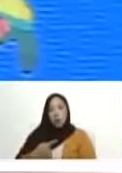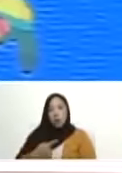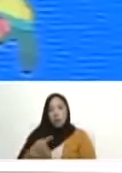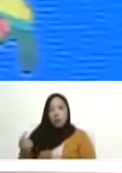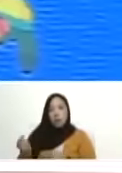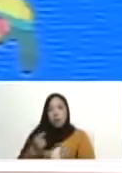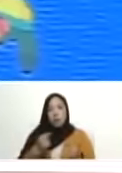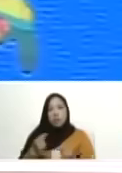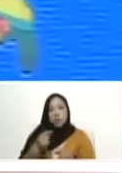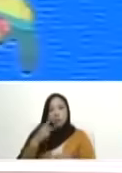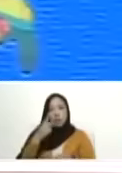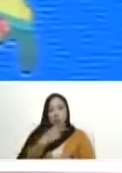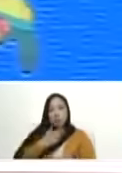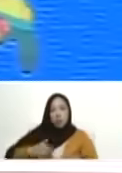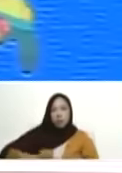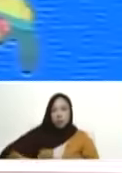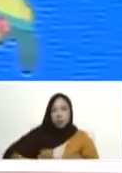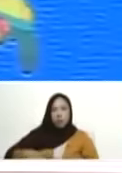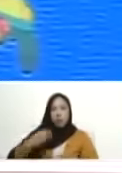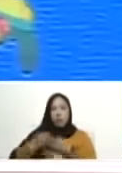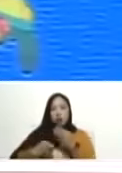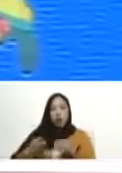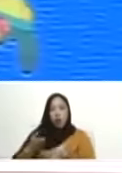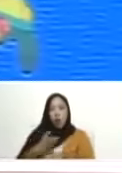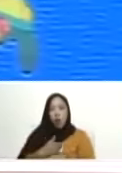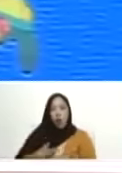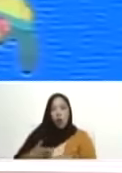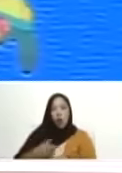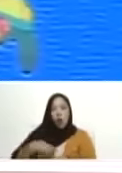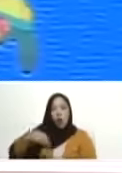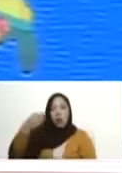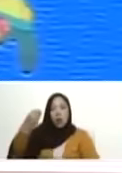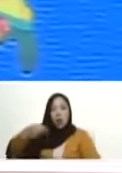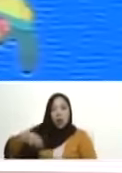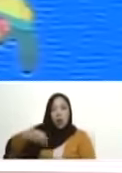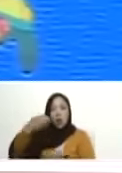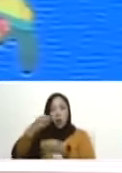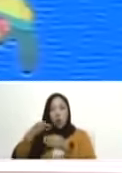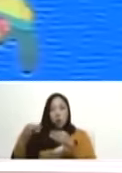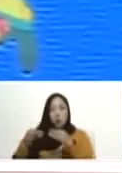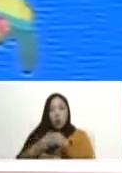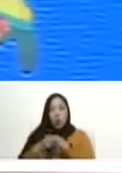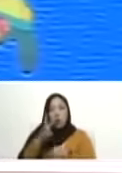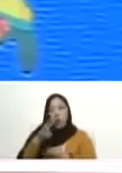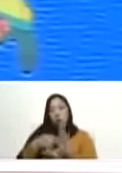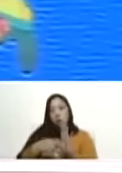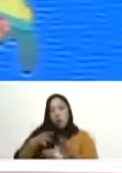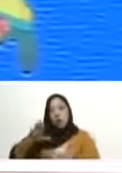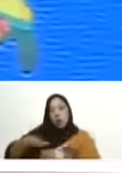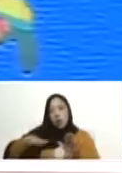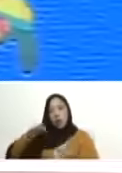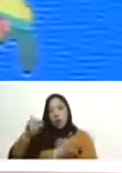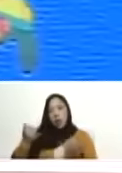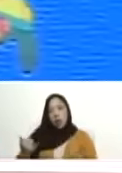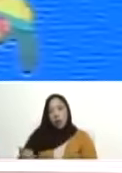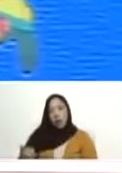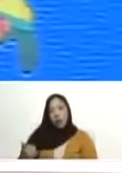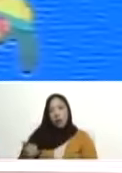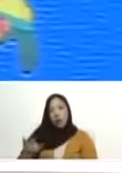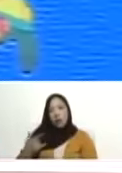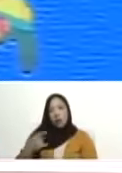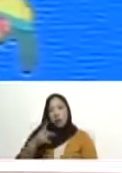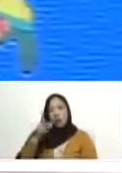se ha notado por parte de este gobierno títere de Guyana desde 2015 hasta la fecha es